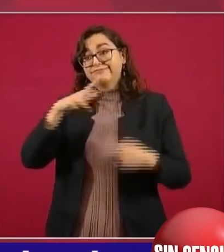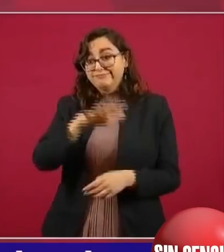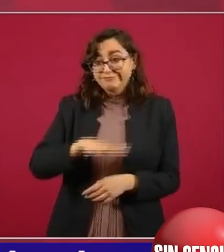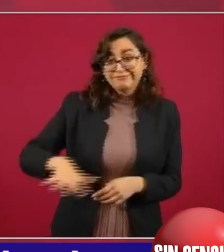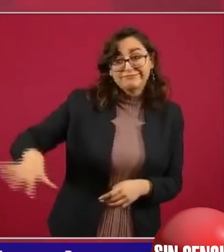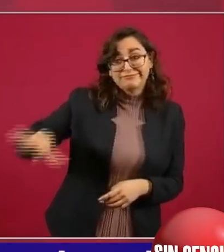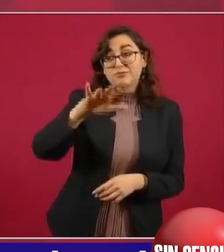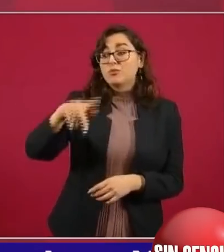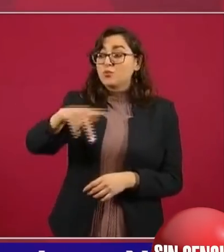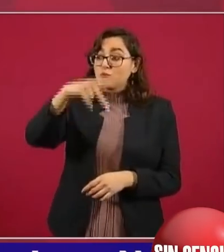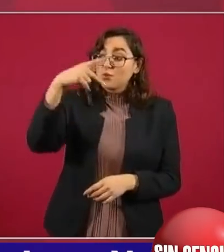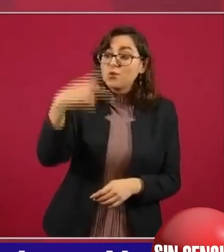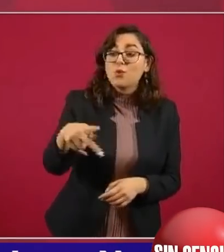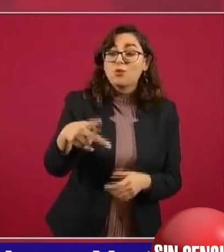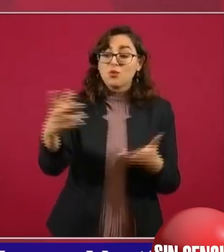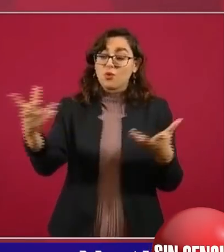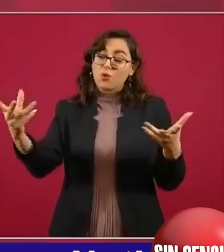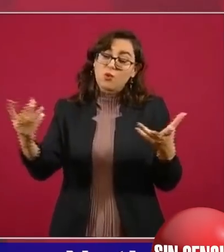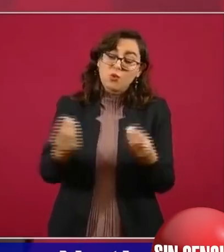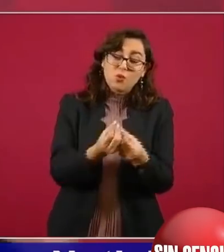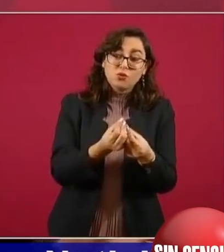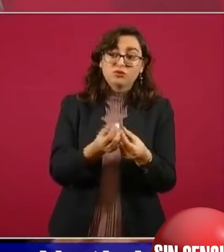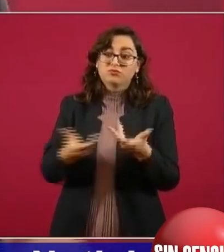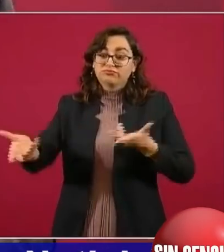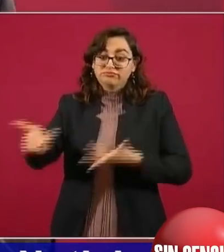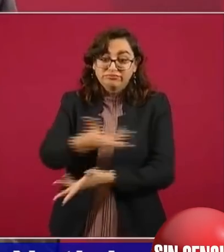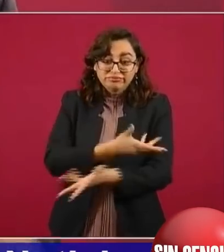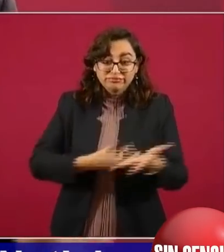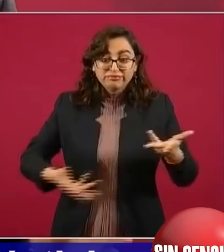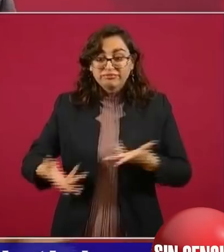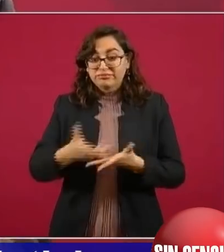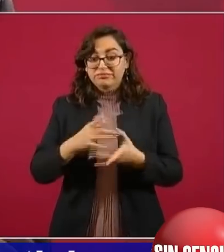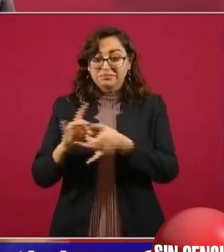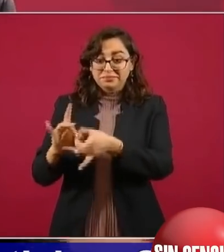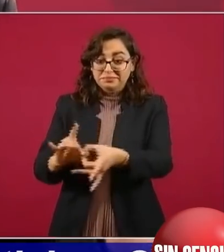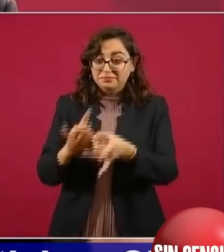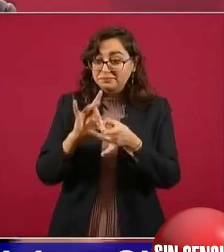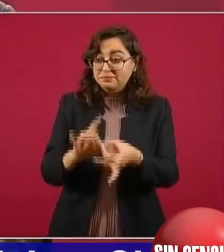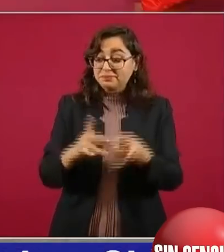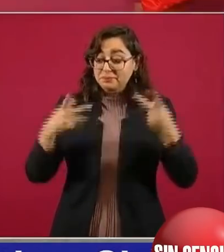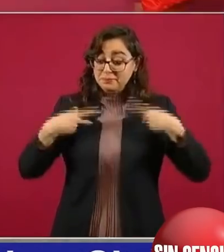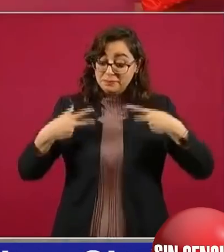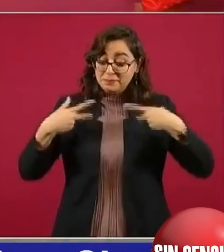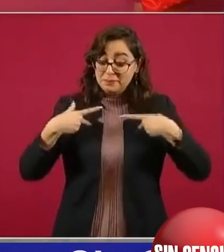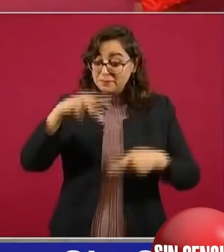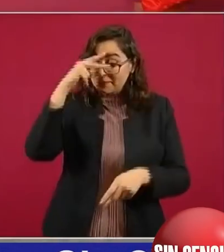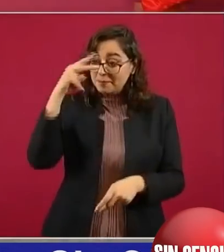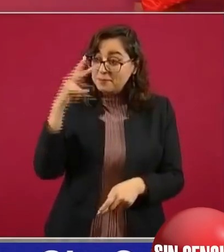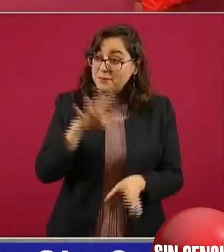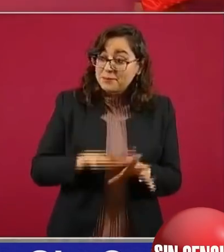Y esto, pues, los tiene